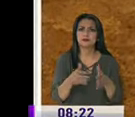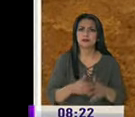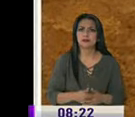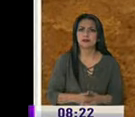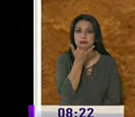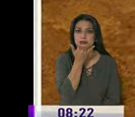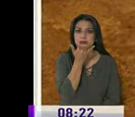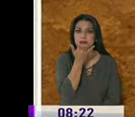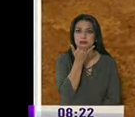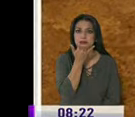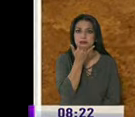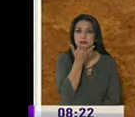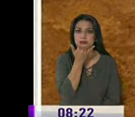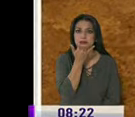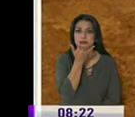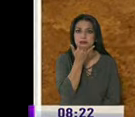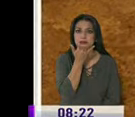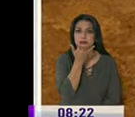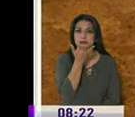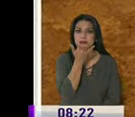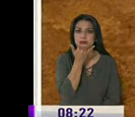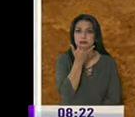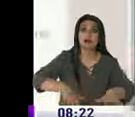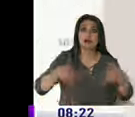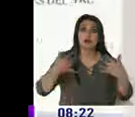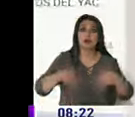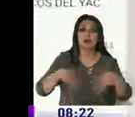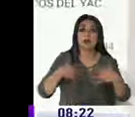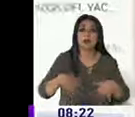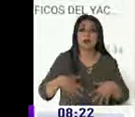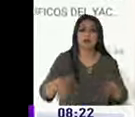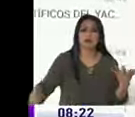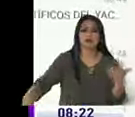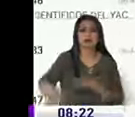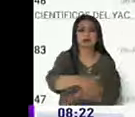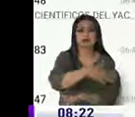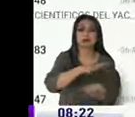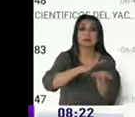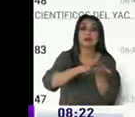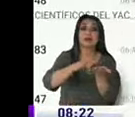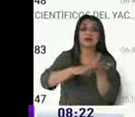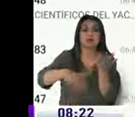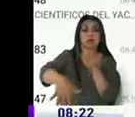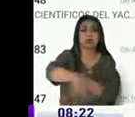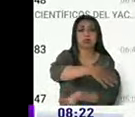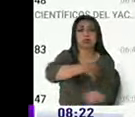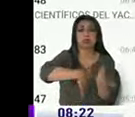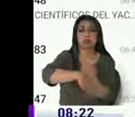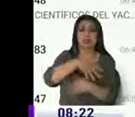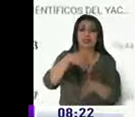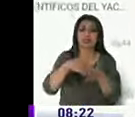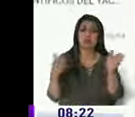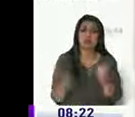esos huecos formados seguramente por reparaciones que se hicieron. Aquí el pedido formal que hace el primer noticiero de la comunidad.